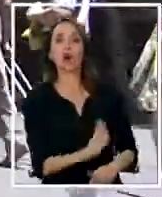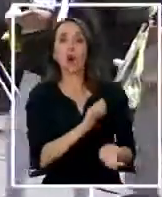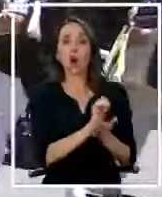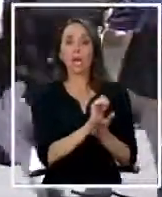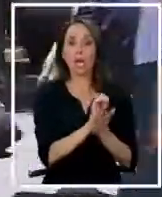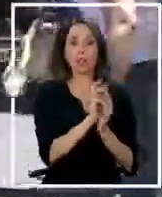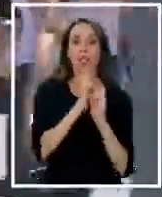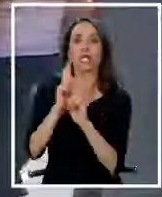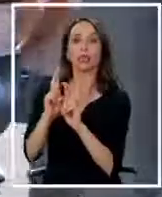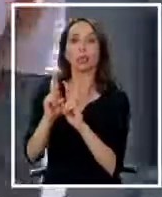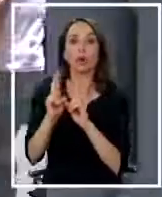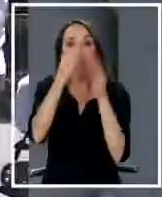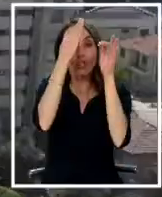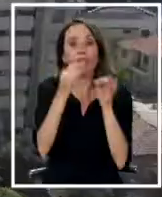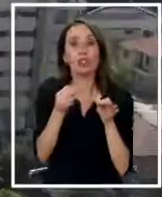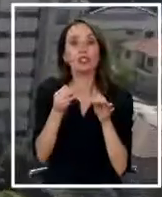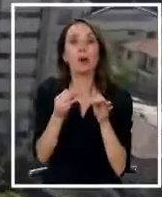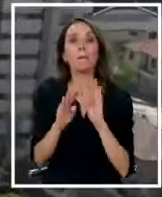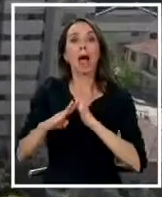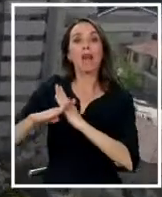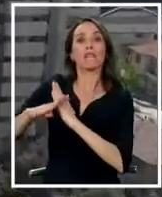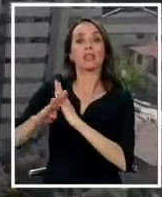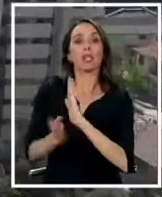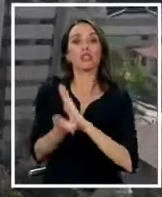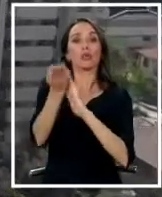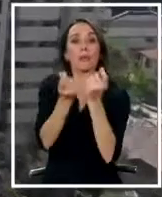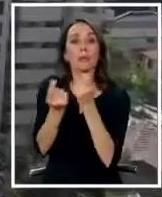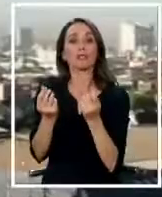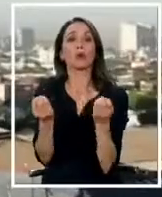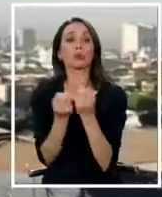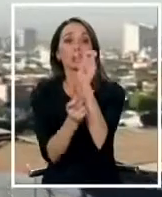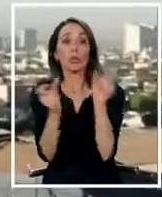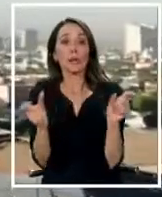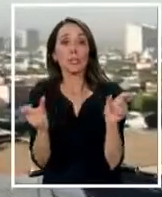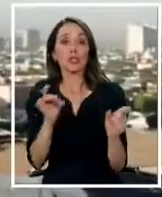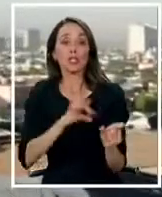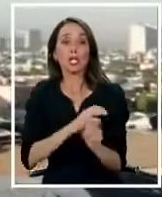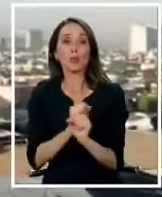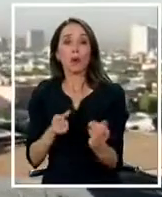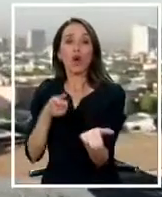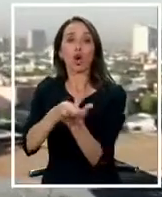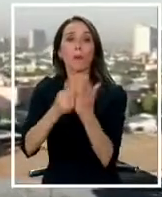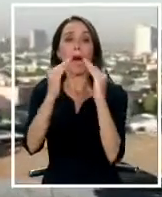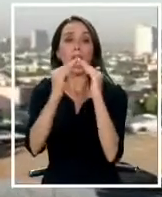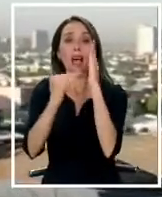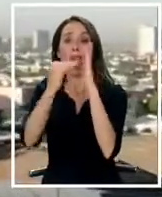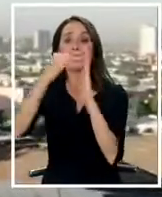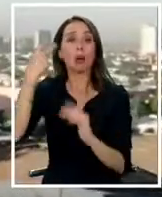inflacionarias, que por ahora alejan el sueño de la casa propia para muchos chilenos.